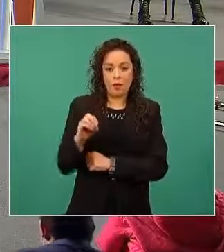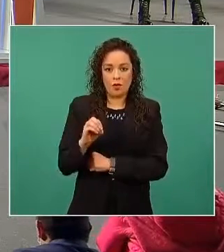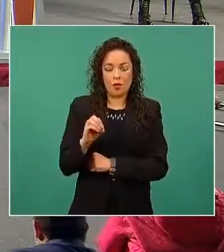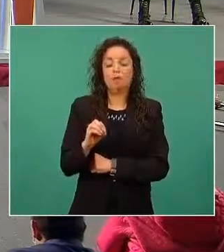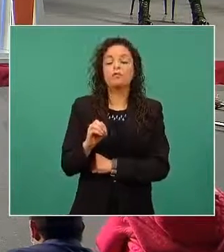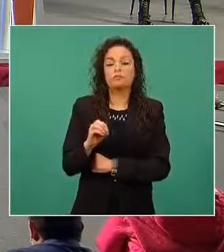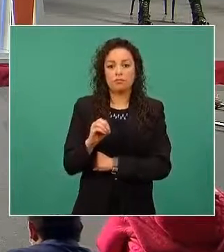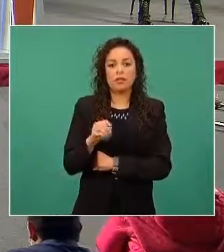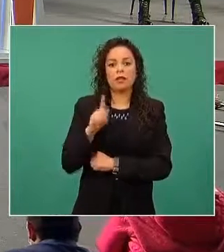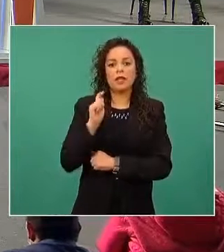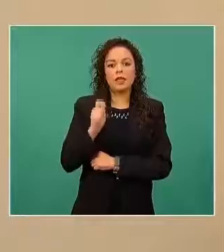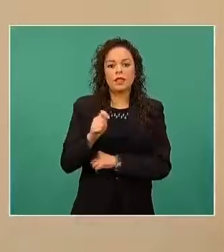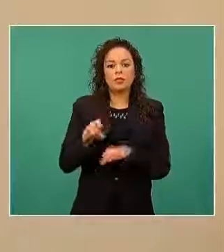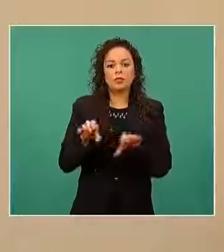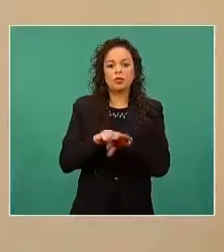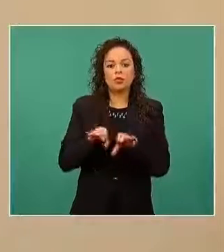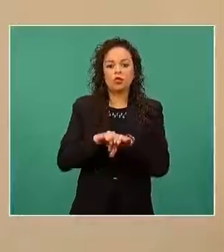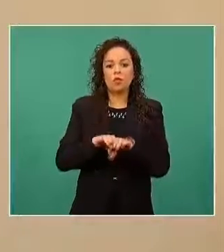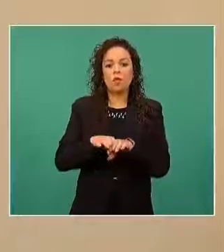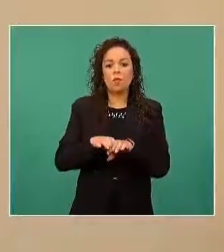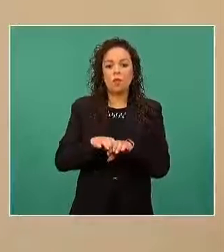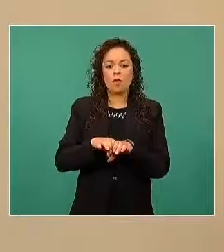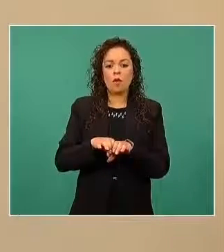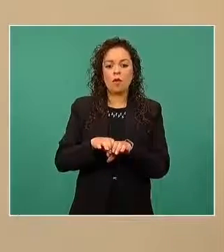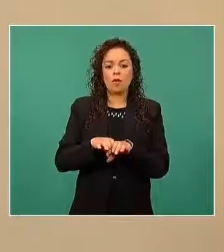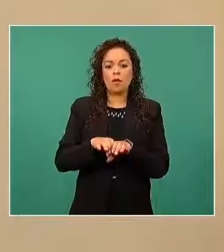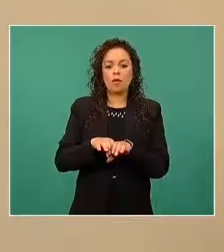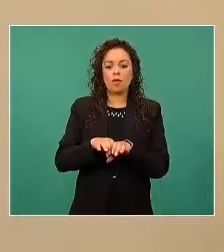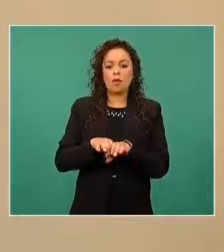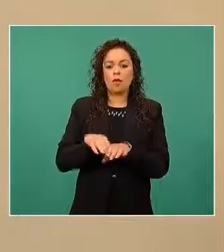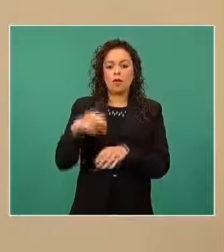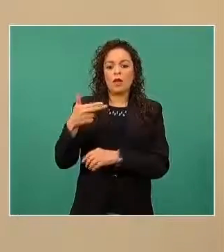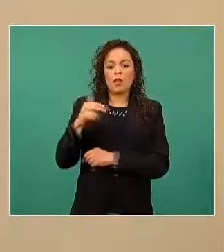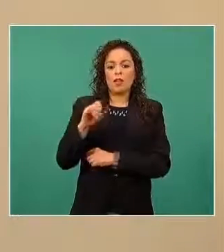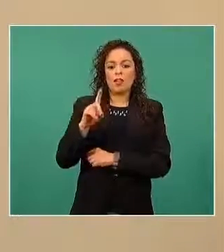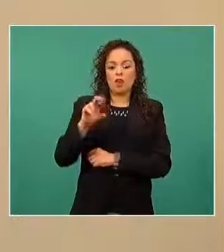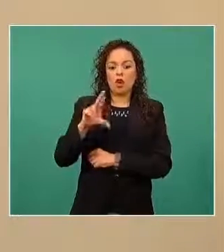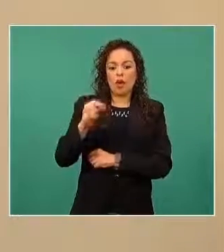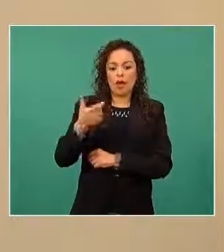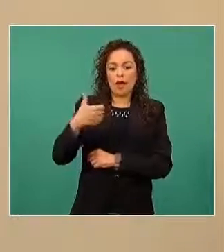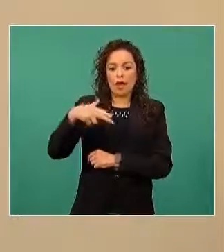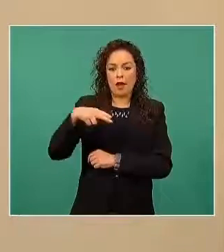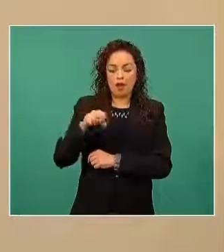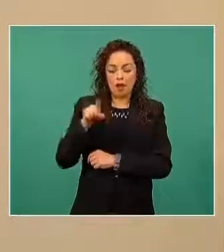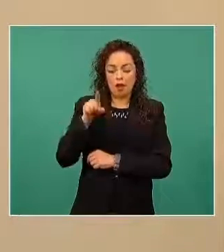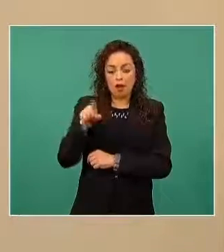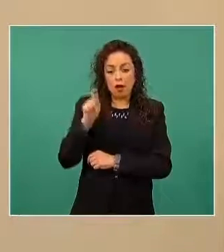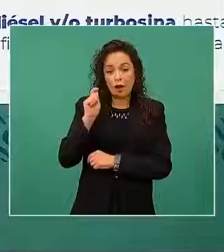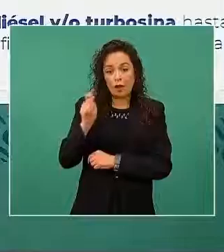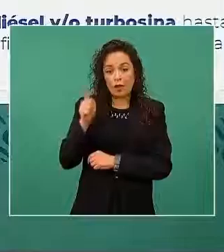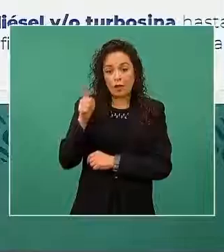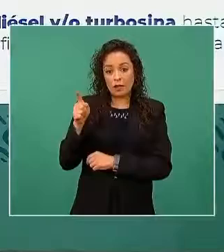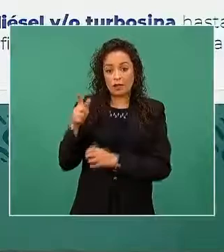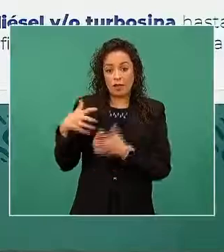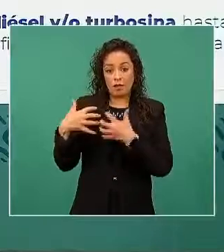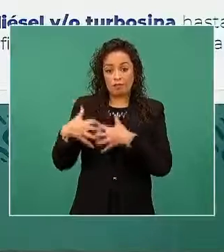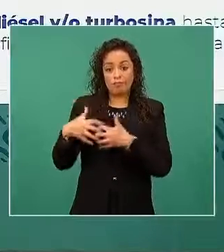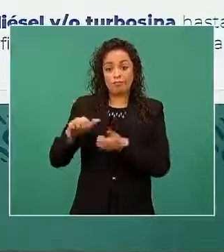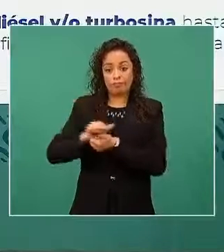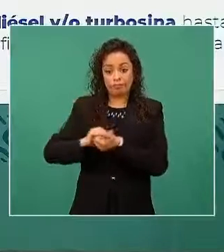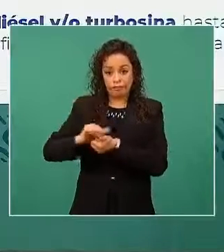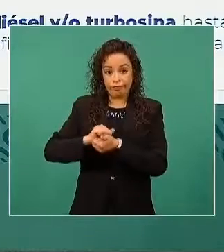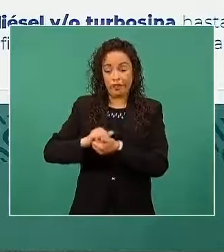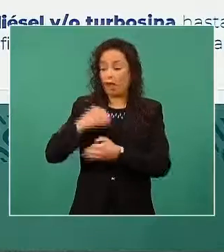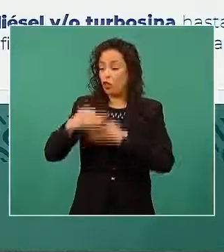y suministrar hidrógeno a la refinería de Minatitlán. Todas las refinerías necesitan hidrógeno para